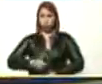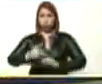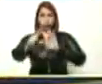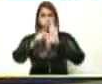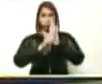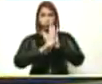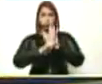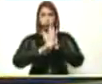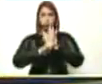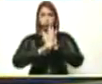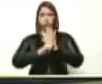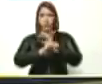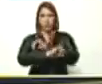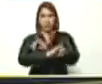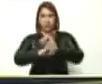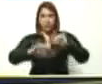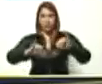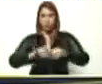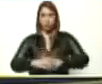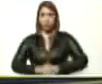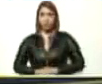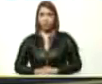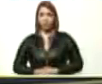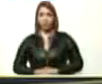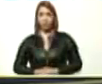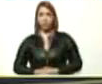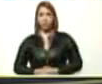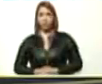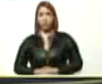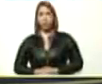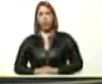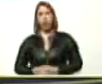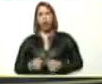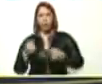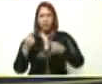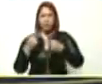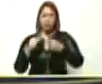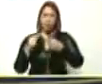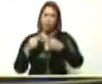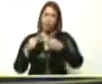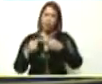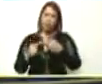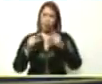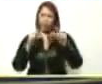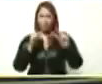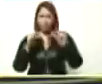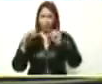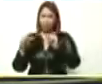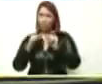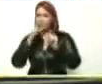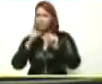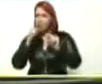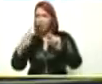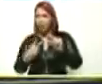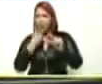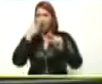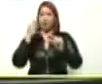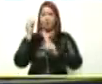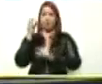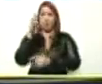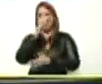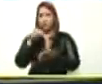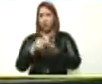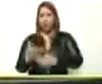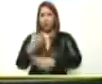acabó, plano, con los restos, malolientes, de la asamblea nacional,